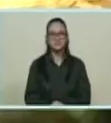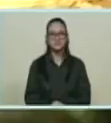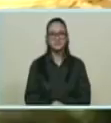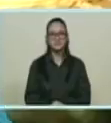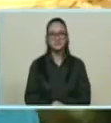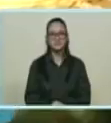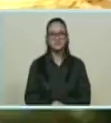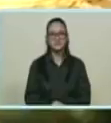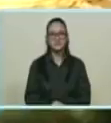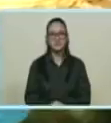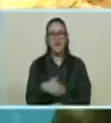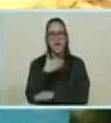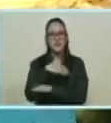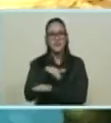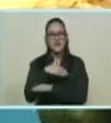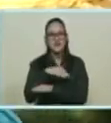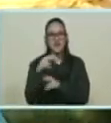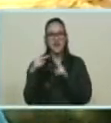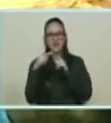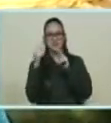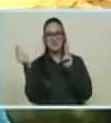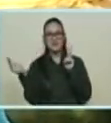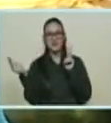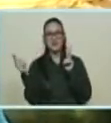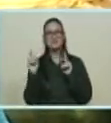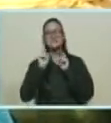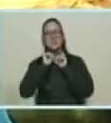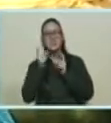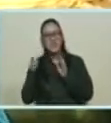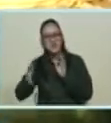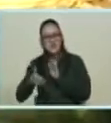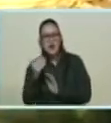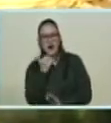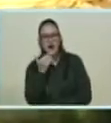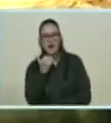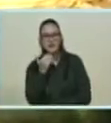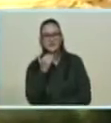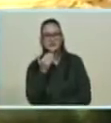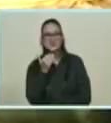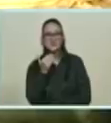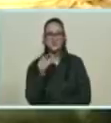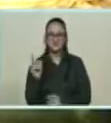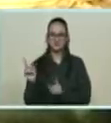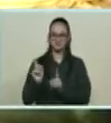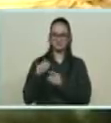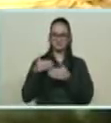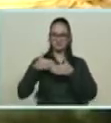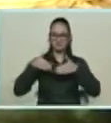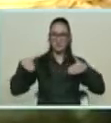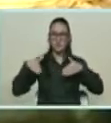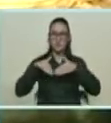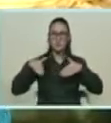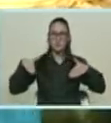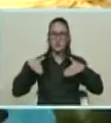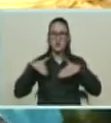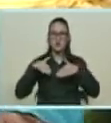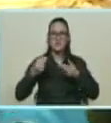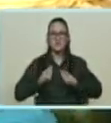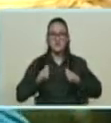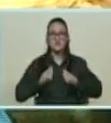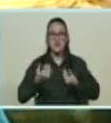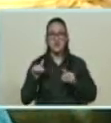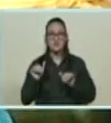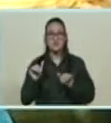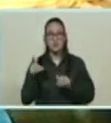Ahí en la Nueva Granada, donde queda el elevado, pasando como que va hacia el cementerio, ahí vivían ellos. Y